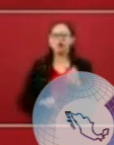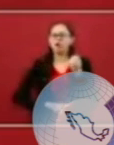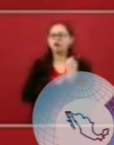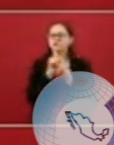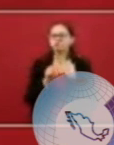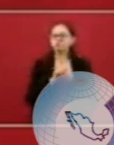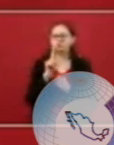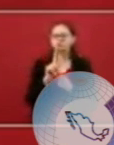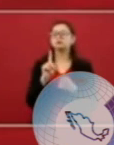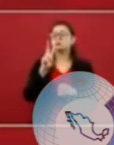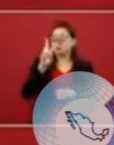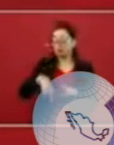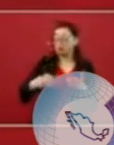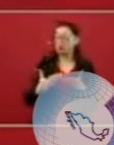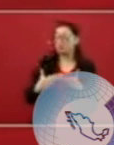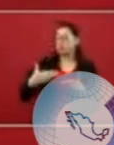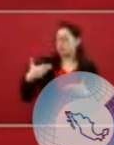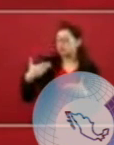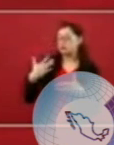Pasamos momentos difíciles,